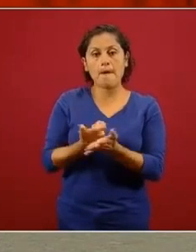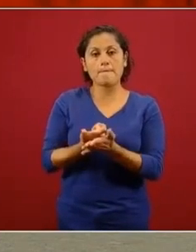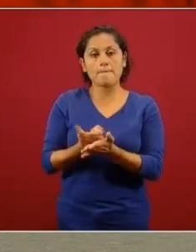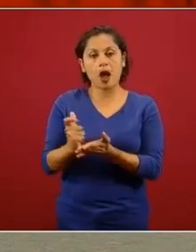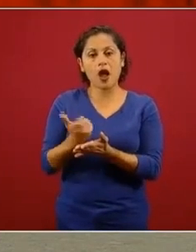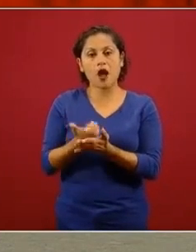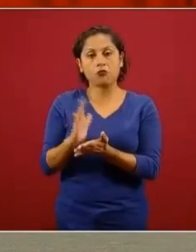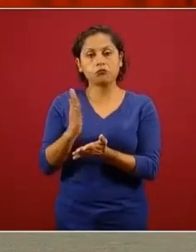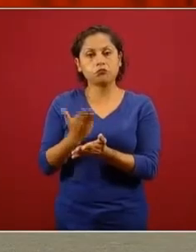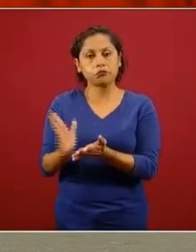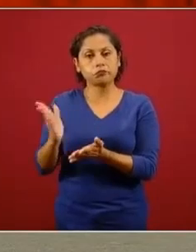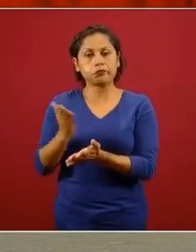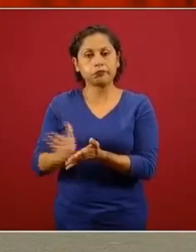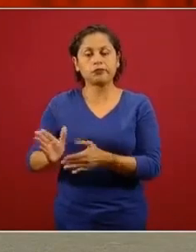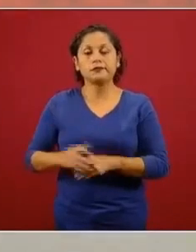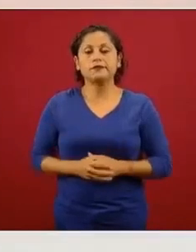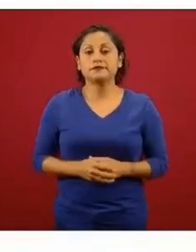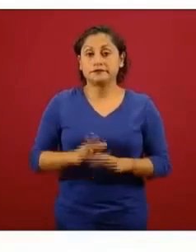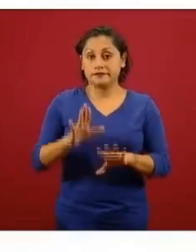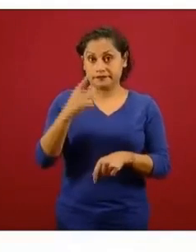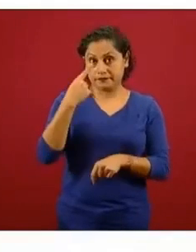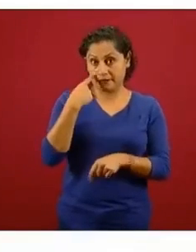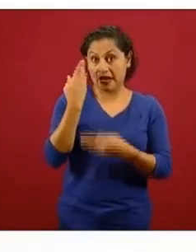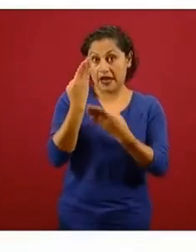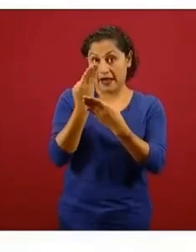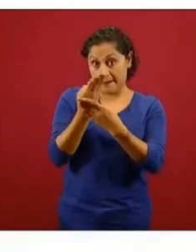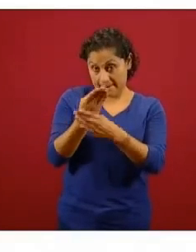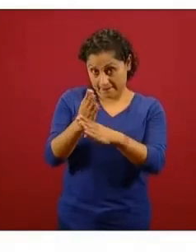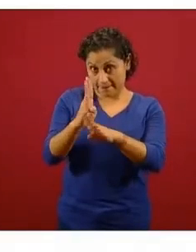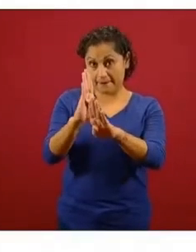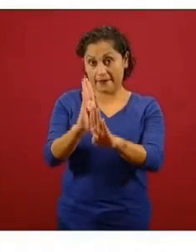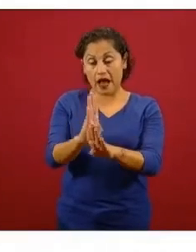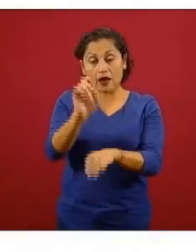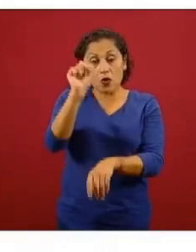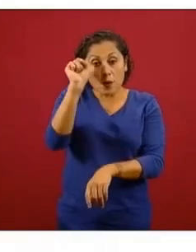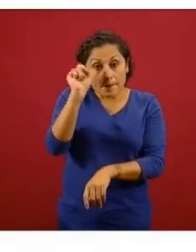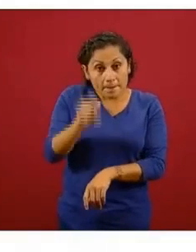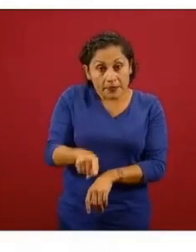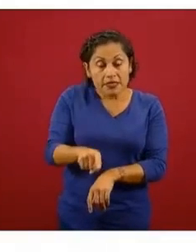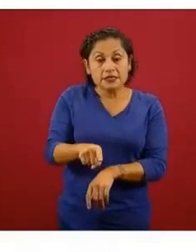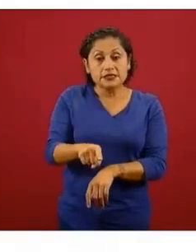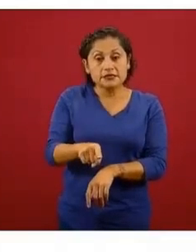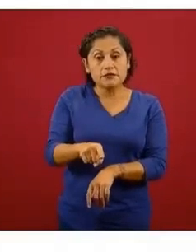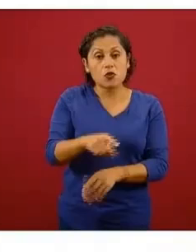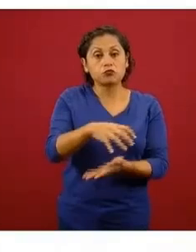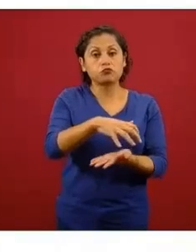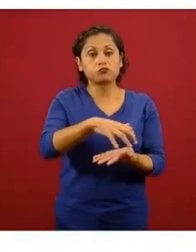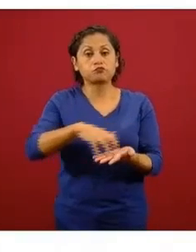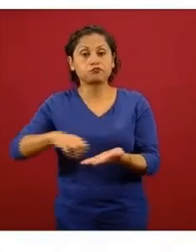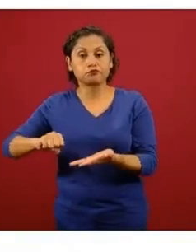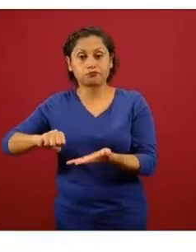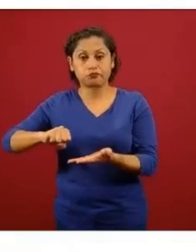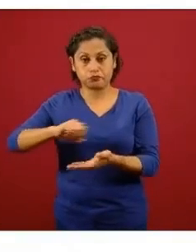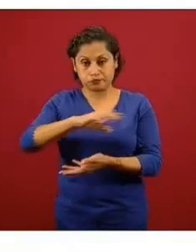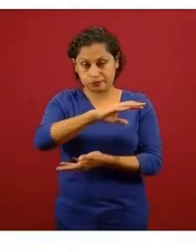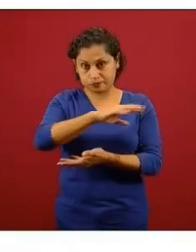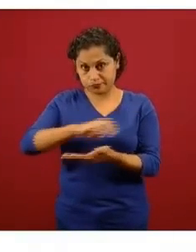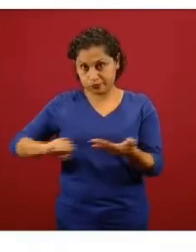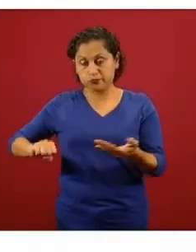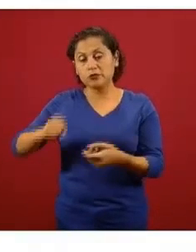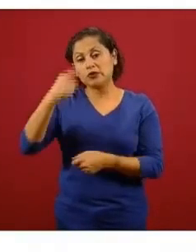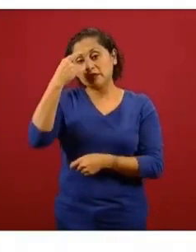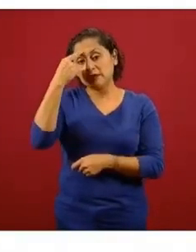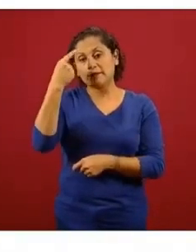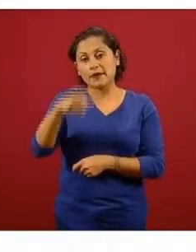bancos hacen un retiro automático de esa cantidad que esté en el saldo de las cuentas.